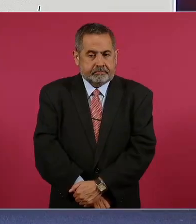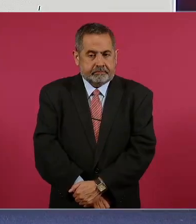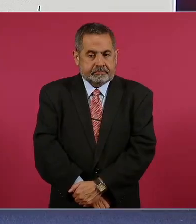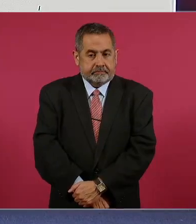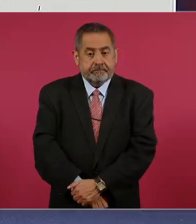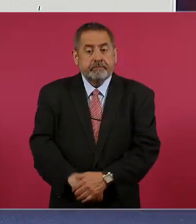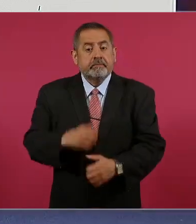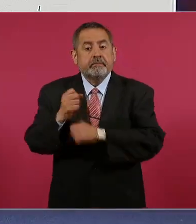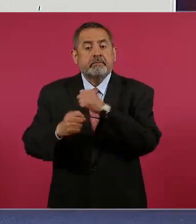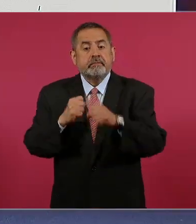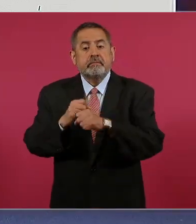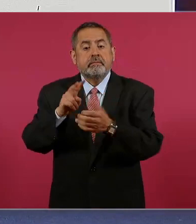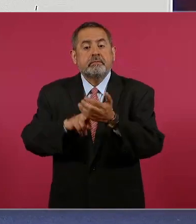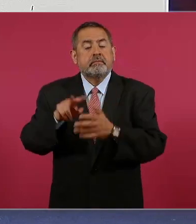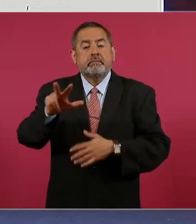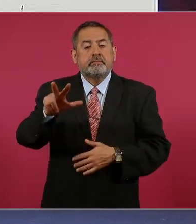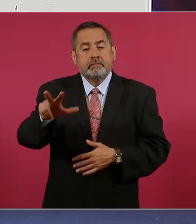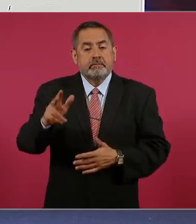en el 18.